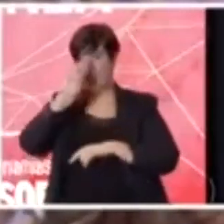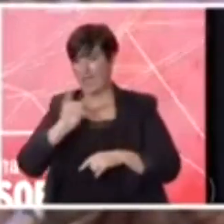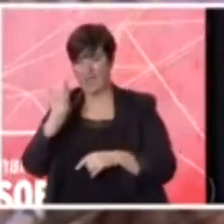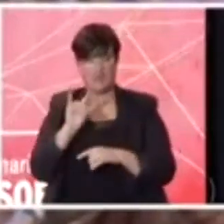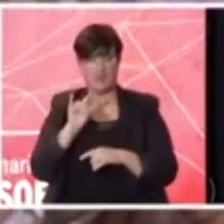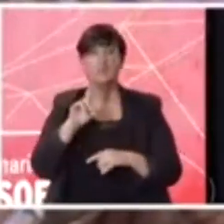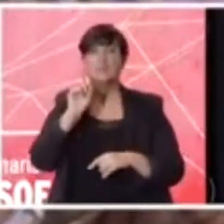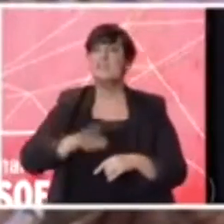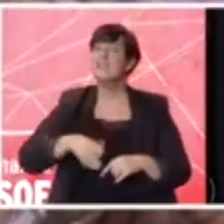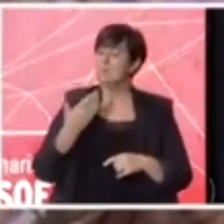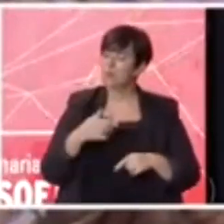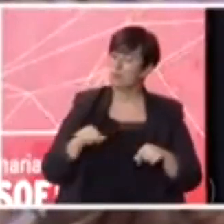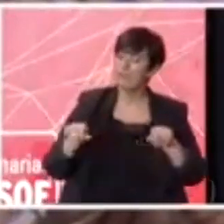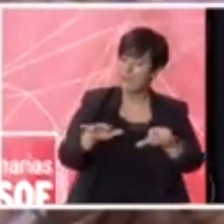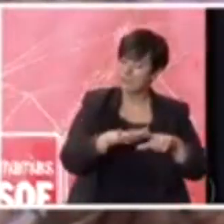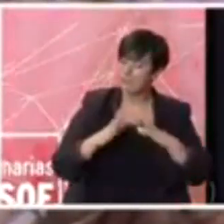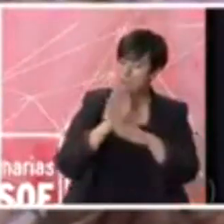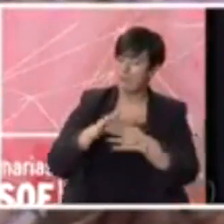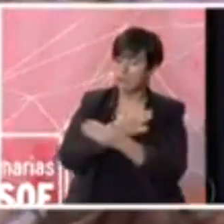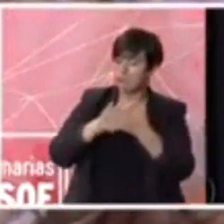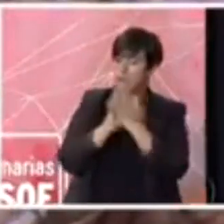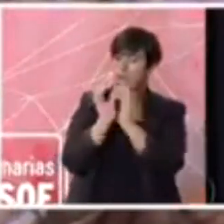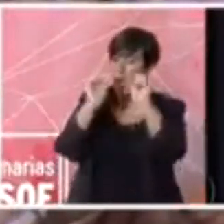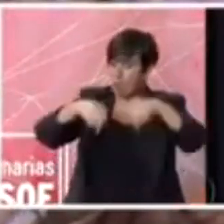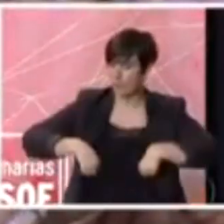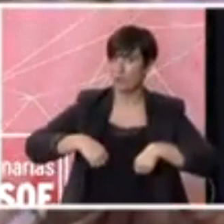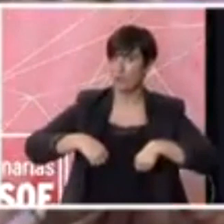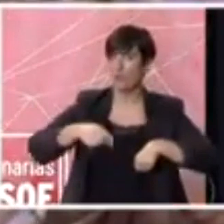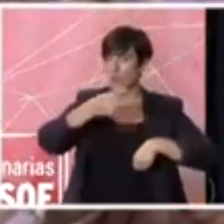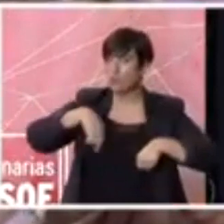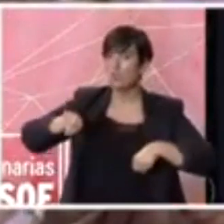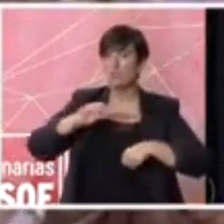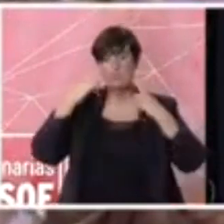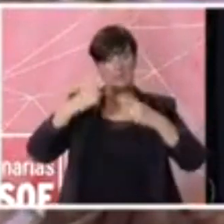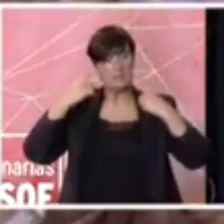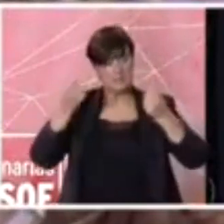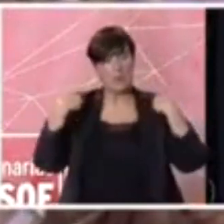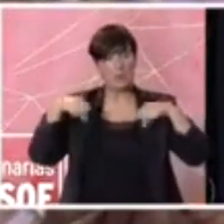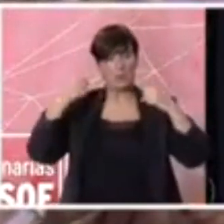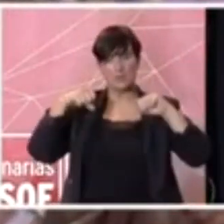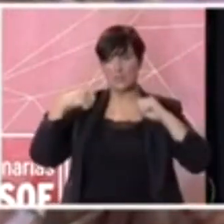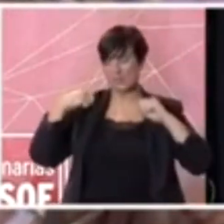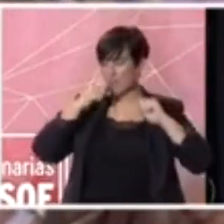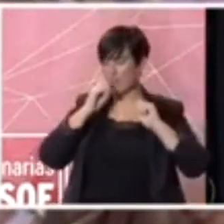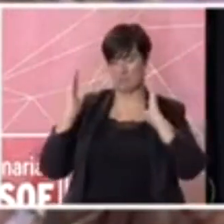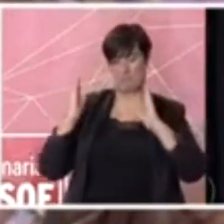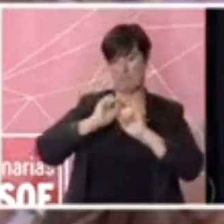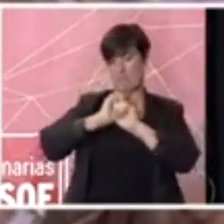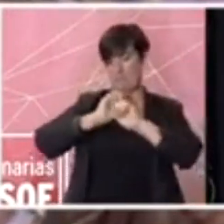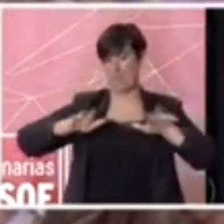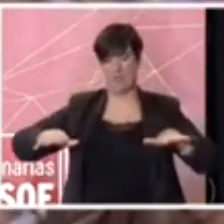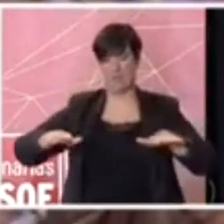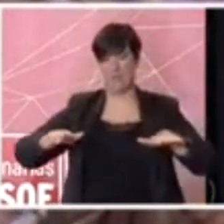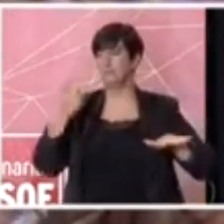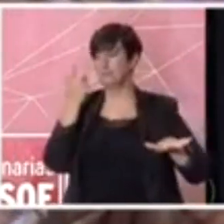Y es importante encontrar esos espacios de acuerdo, de consenso. Nosotros lo hemos tratado de practicar durante esta pandemia. Mirad,